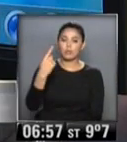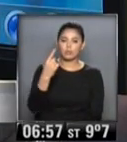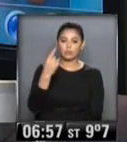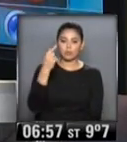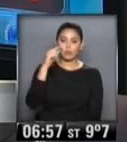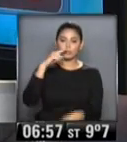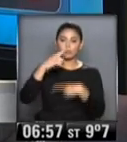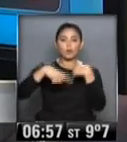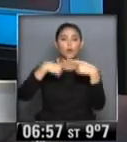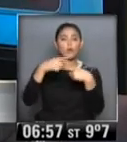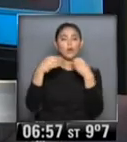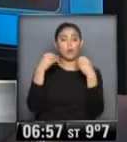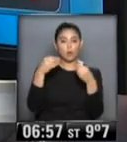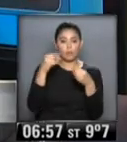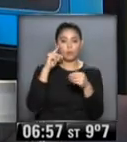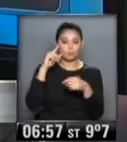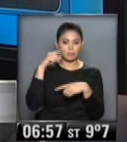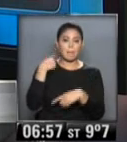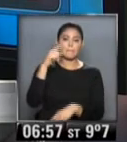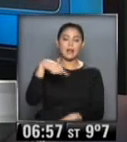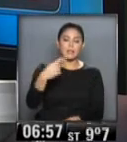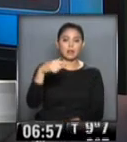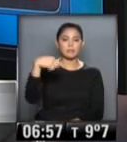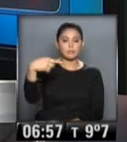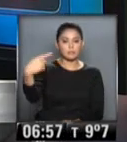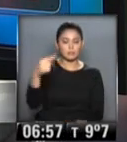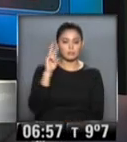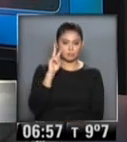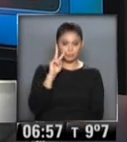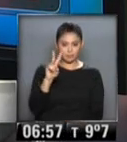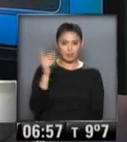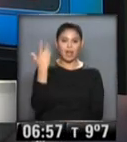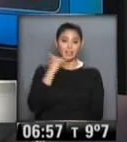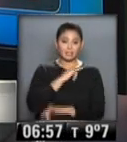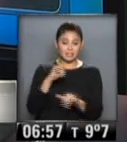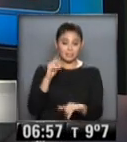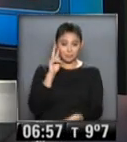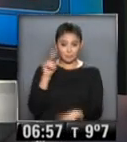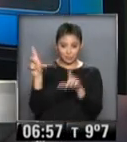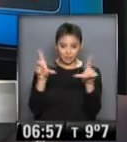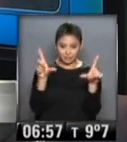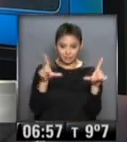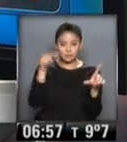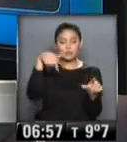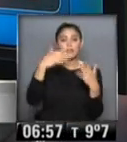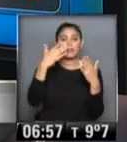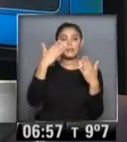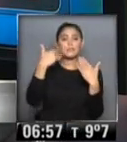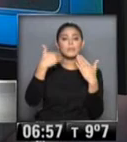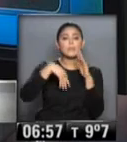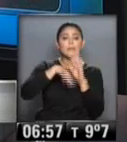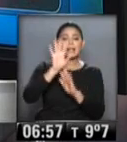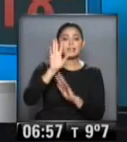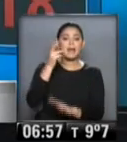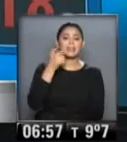a ver el pronóstico extendido, lo que sigue para mañana. Ya lo decíamos, Cari, fíjate, la